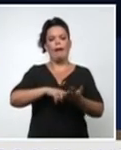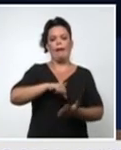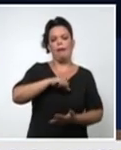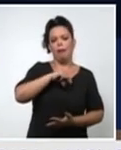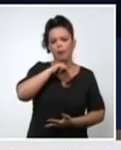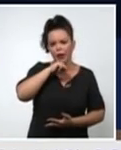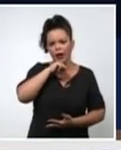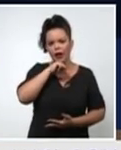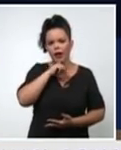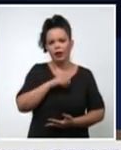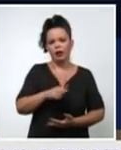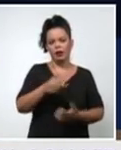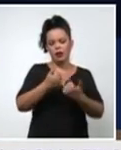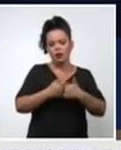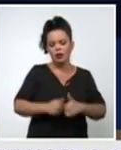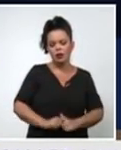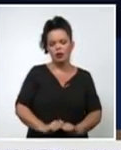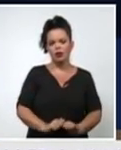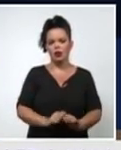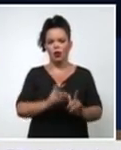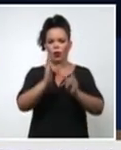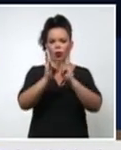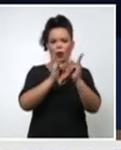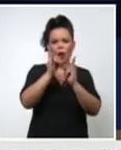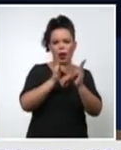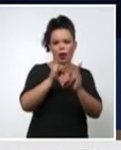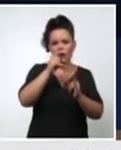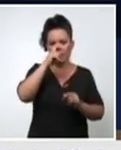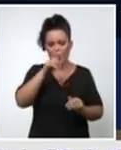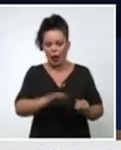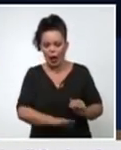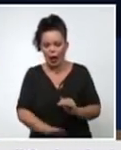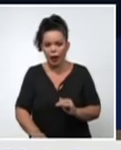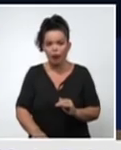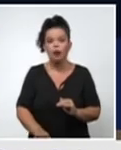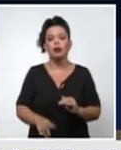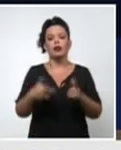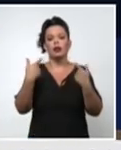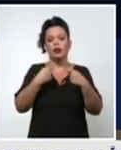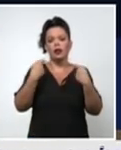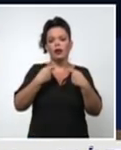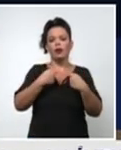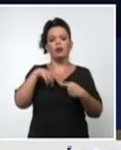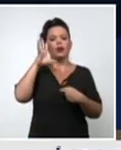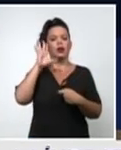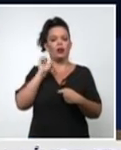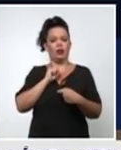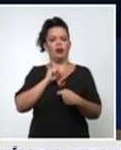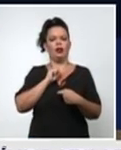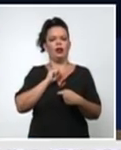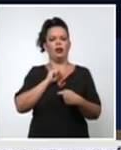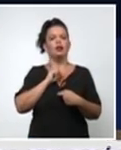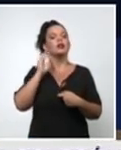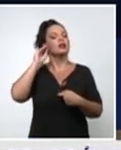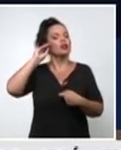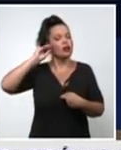cuenta de que esta es una enfermedad que, independientemente de que tenga esta evolución,